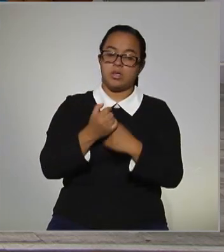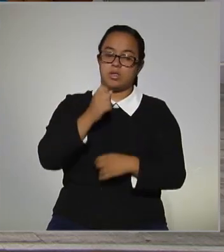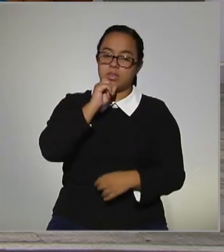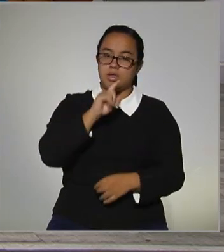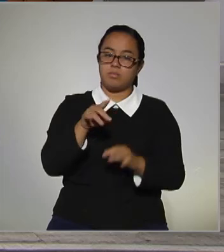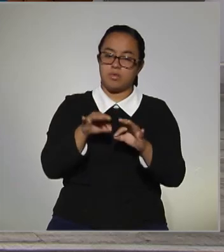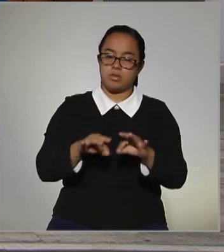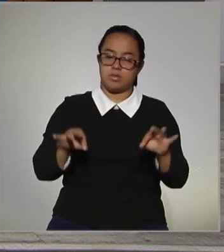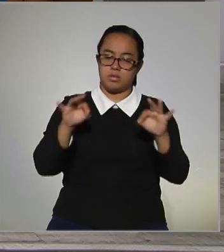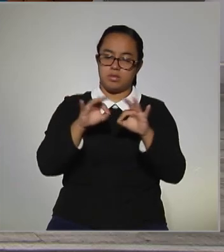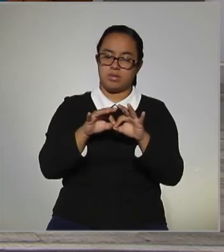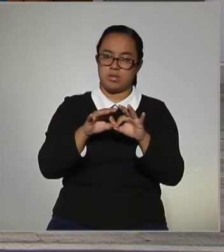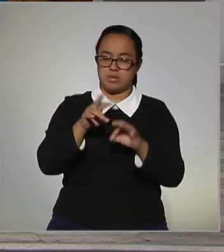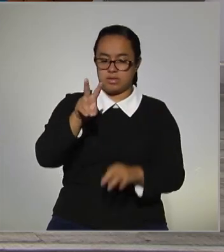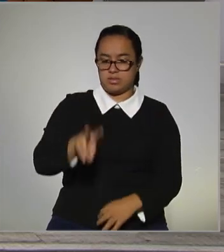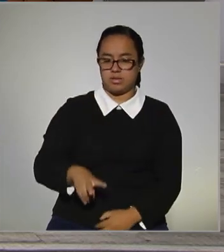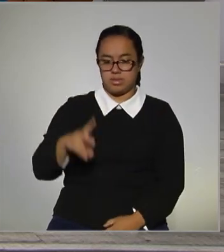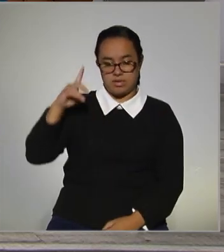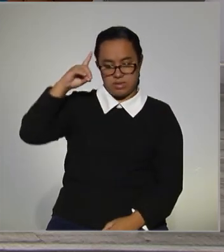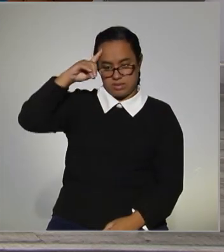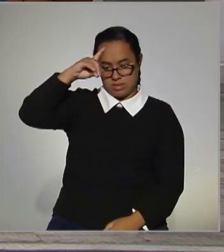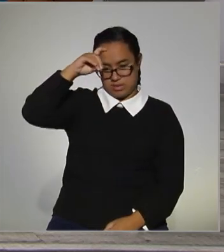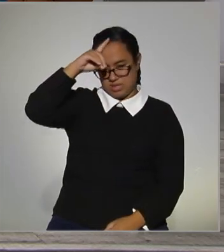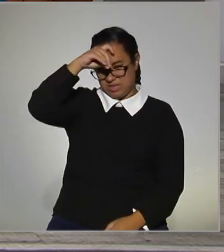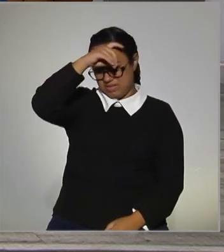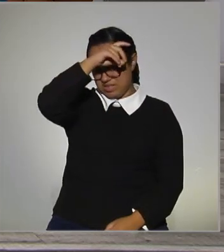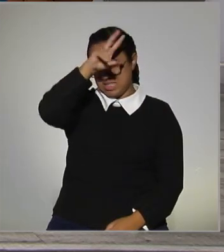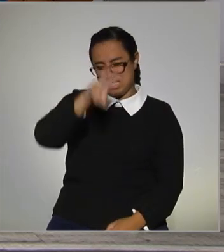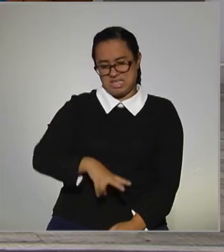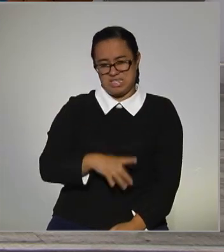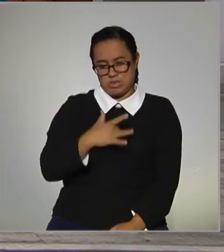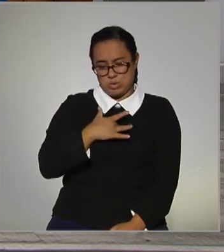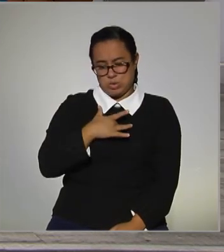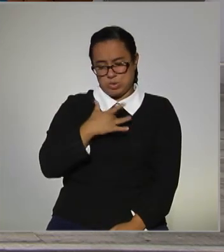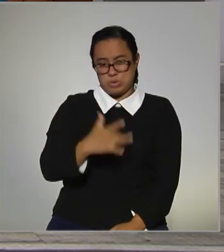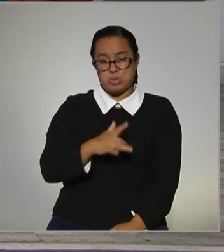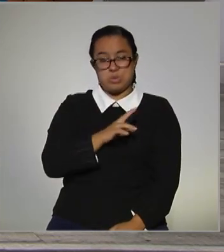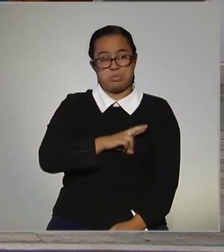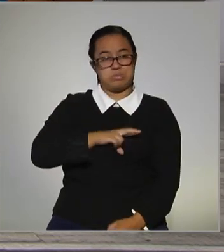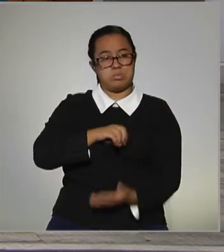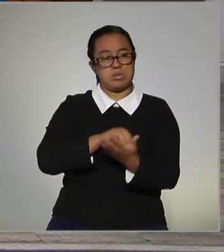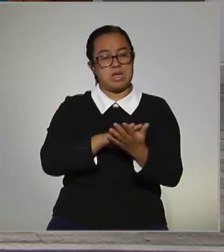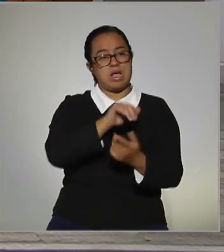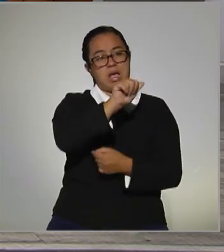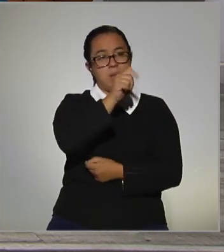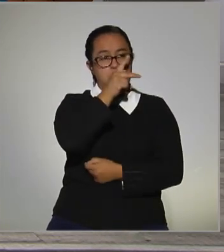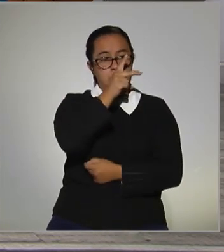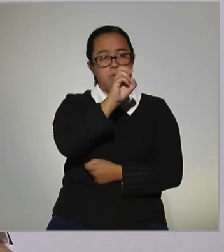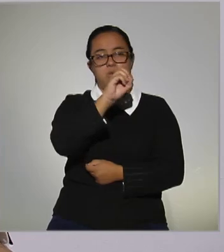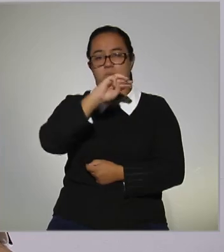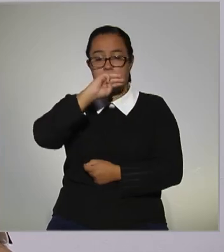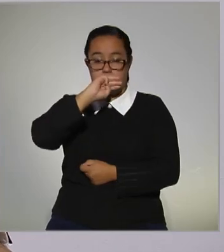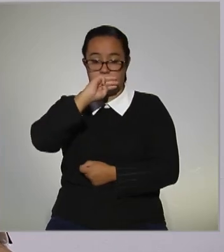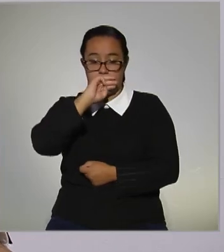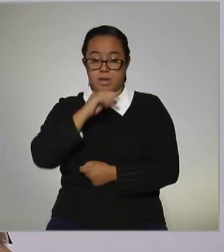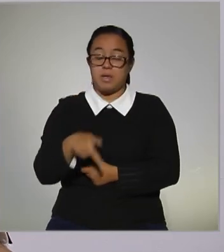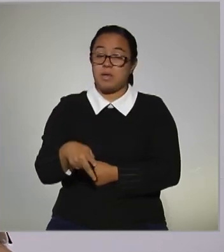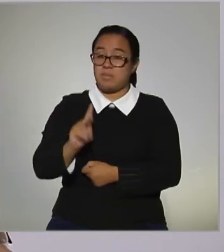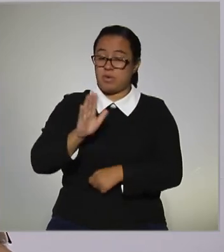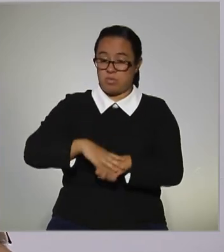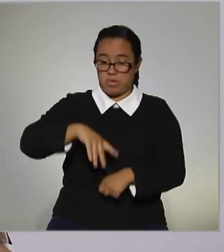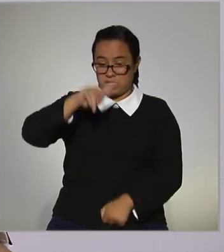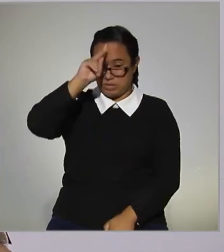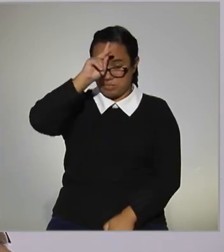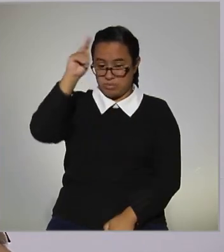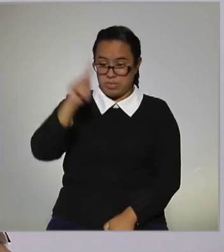es qué difícil, qué complicado y qué doloroso tener resentimientos con los padres, pero sobre todo más doloroso